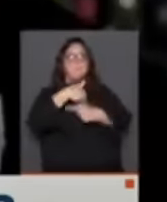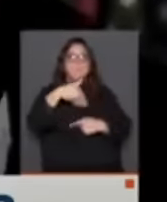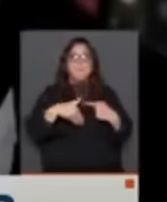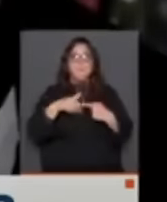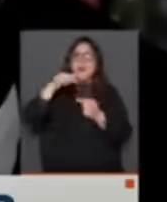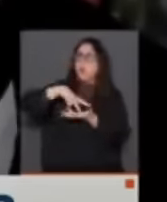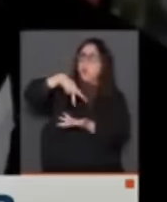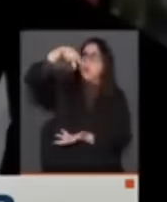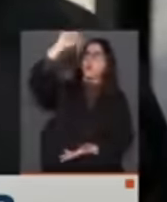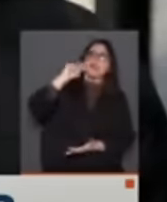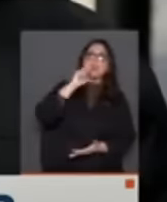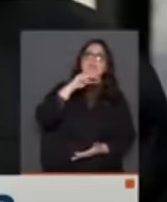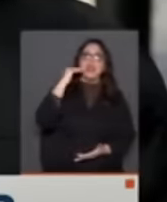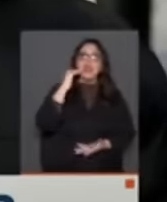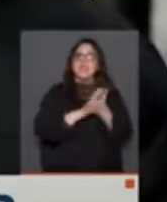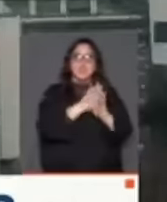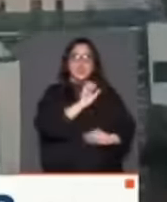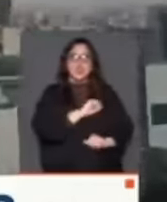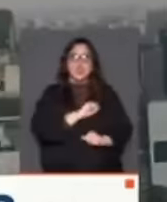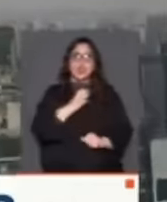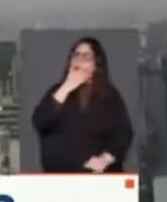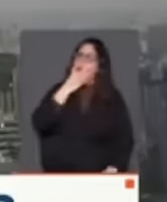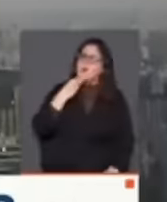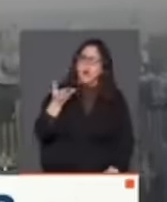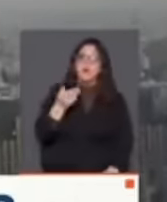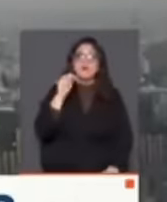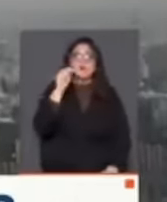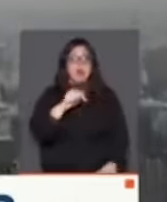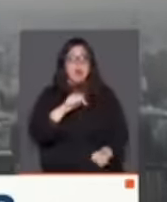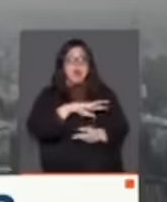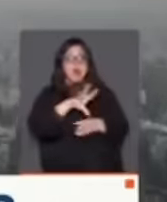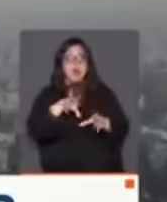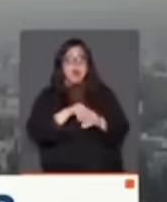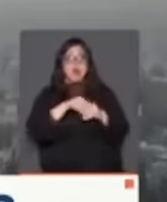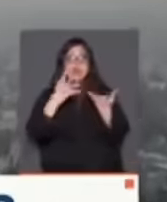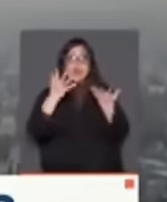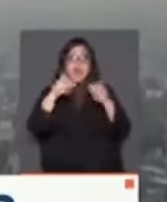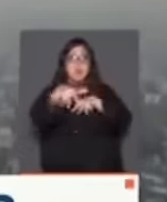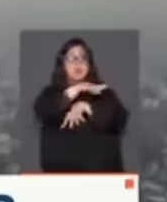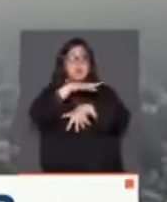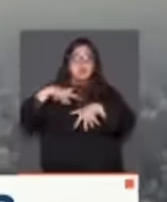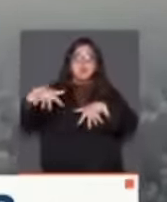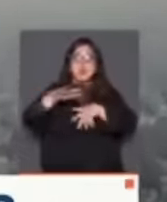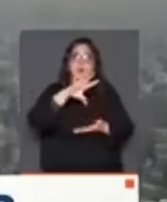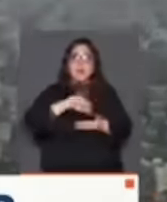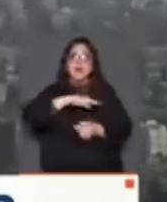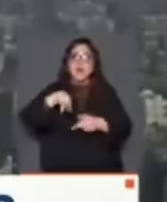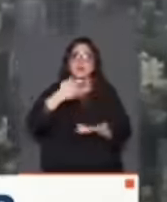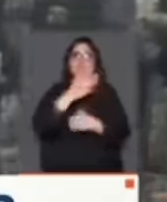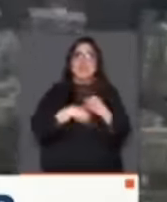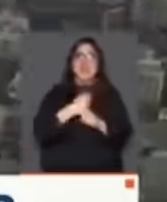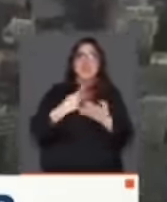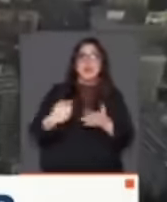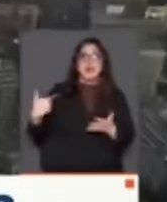casi todo Santiago se ve. Es hermoso. Es parte del paisaje, de los íconos de cada hito en nuestro país de los 2000 en adelante.